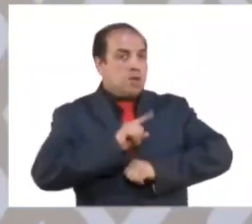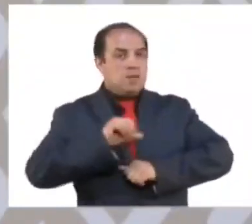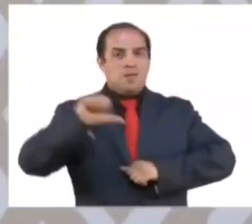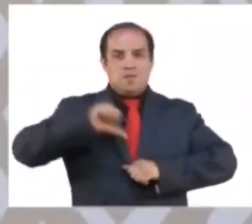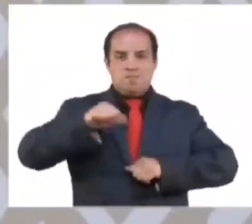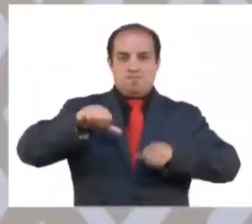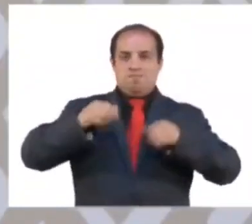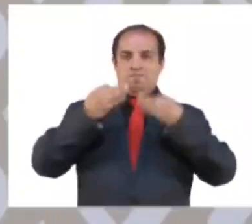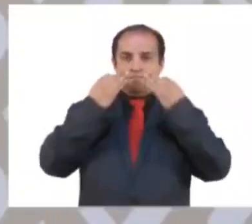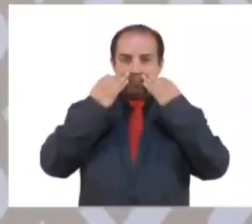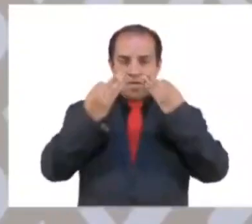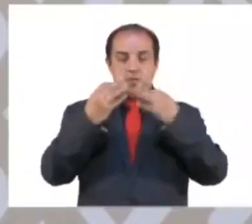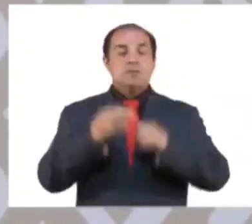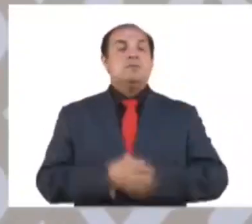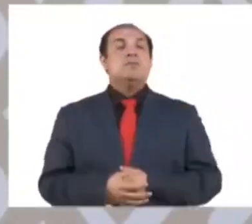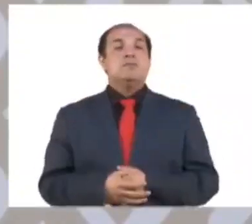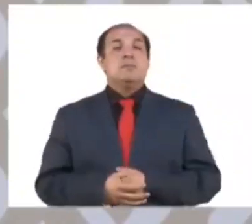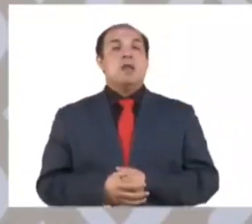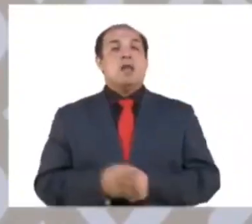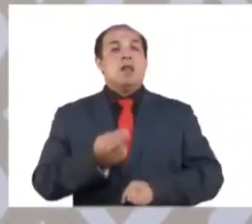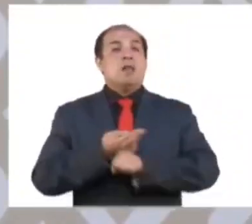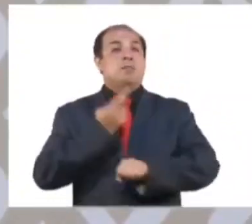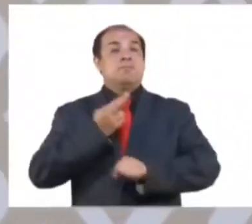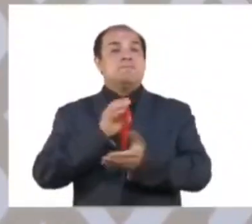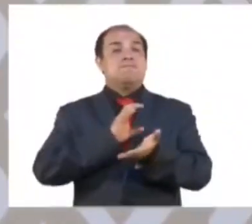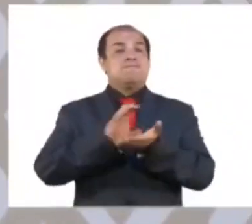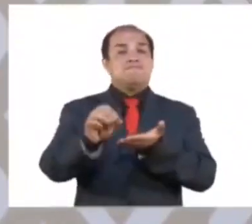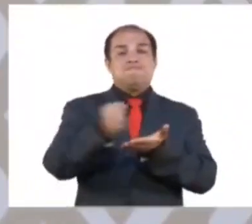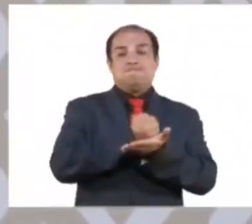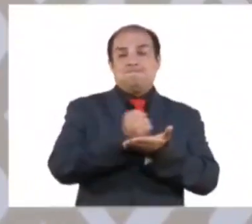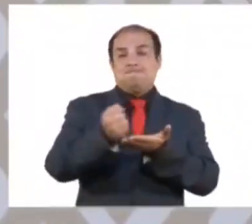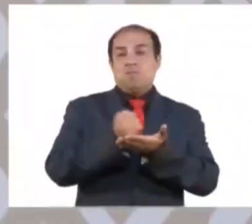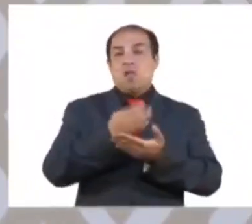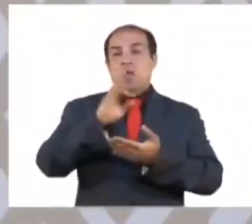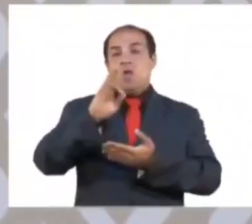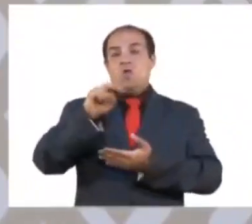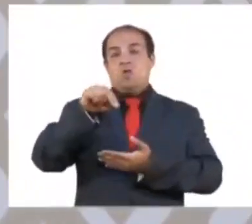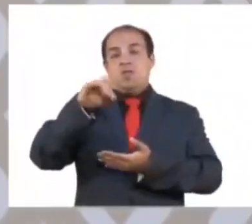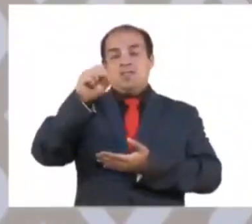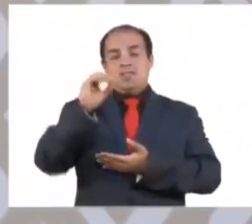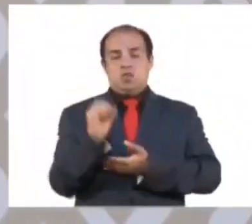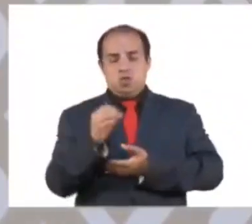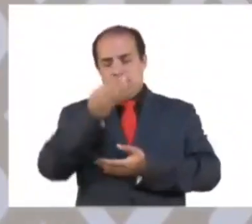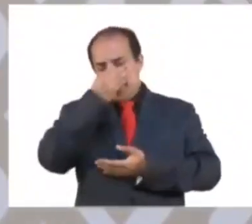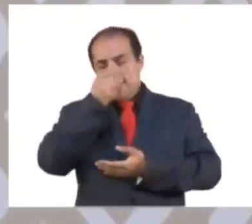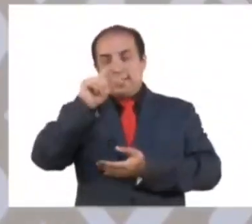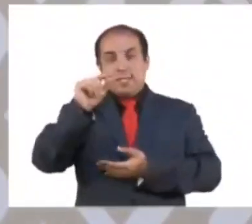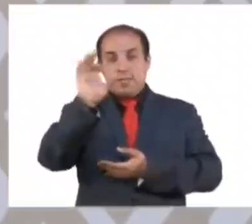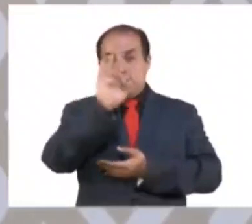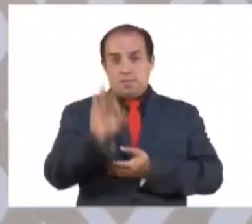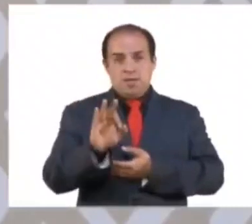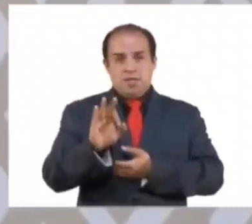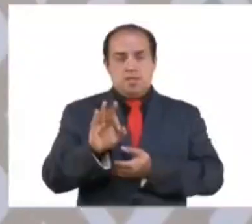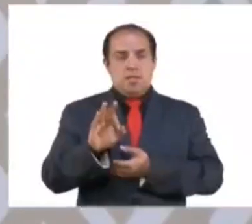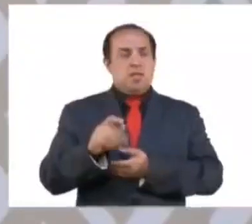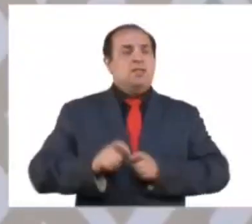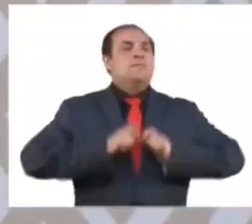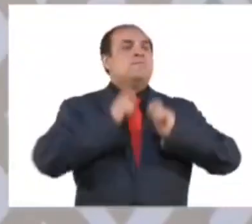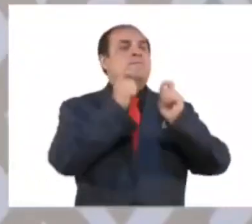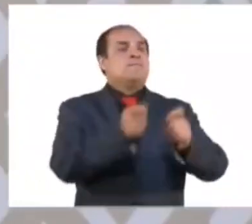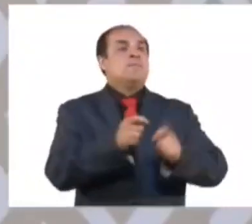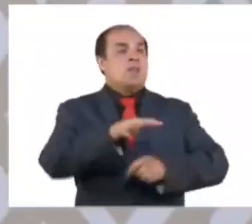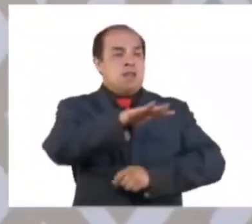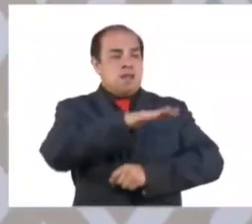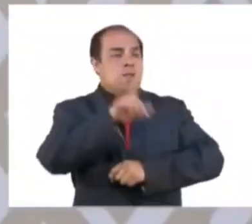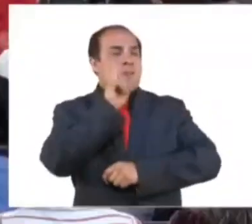podemos constatar, porque la mayoría de los créditos de Fondeso, casi en un 70%, son para las